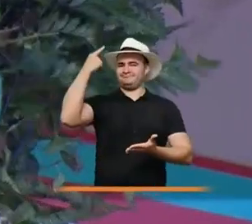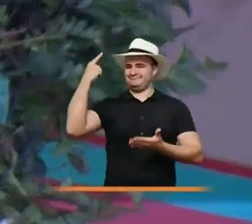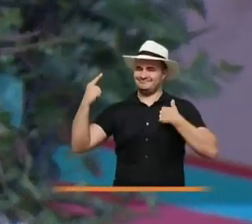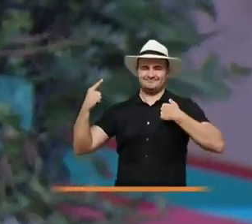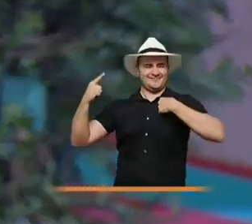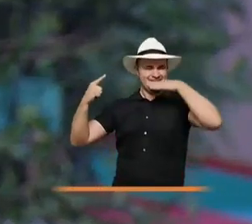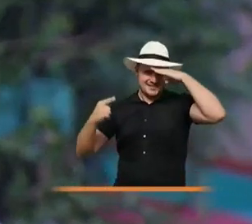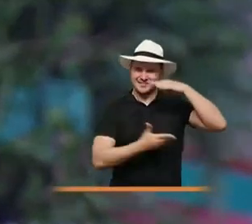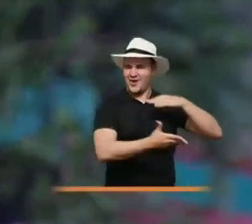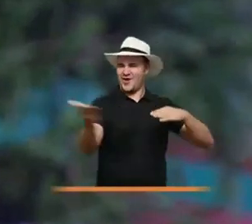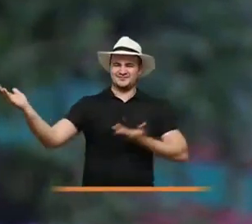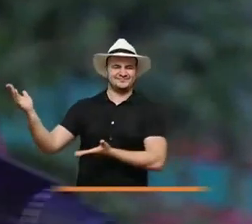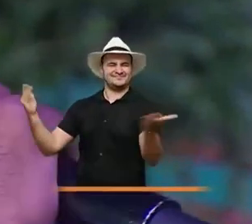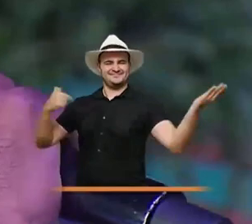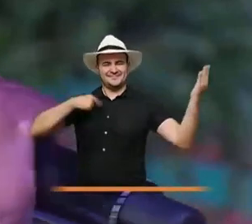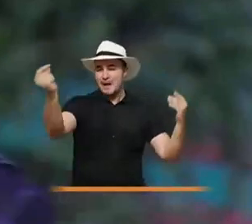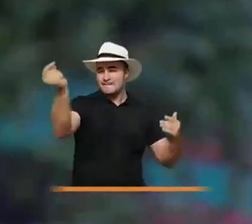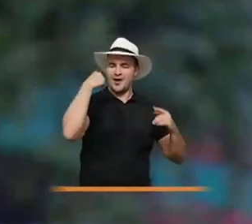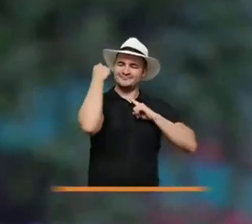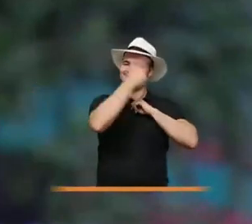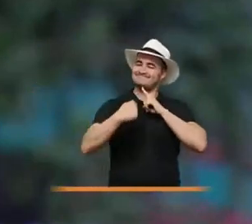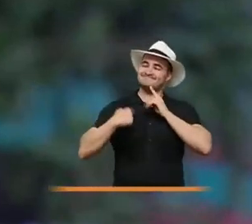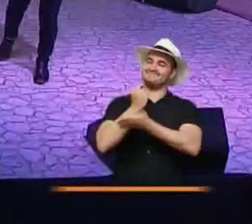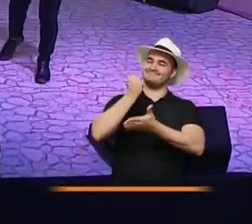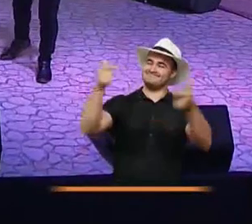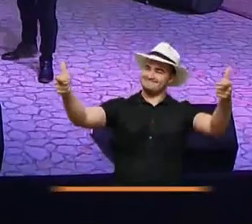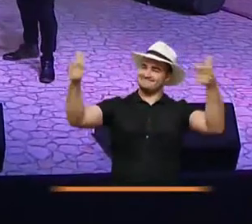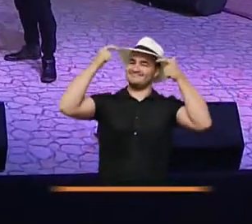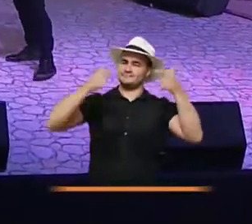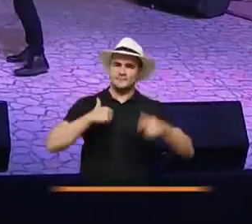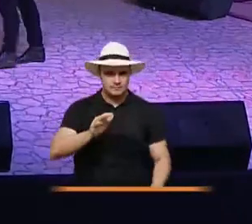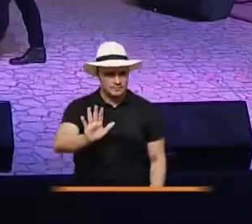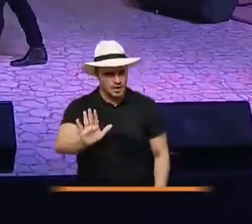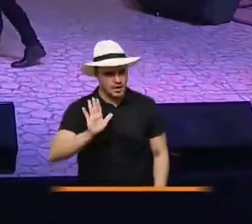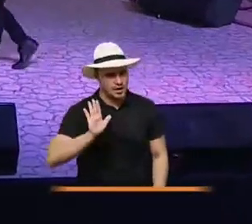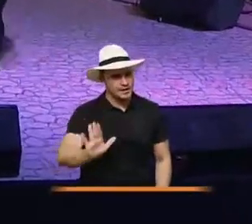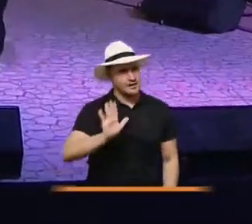vas a acordar de mí 5